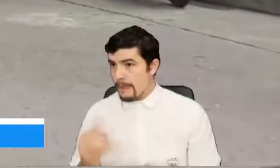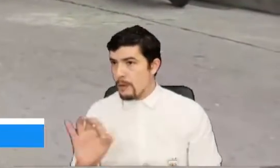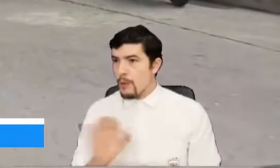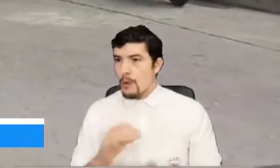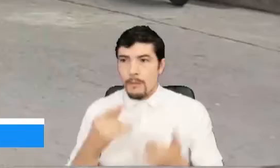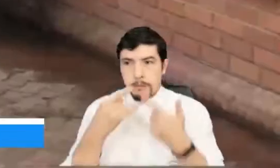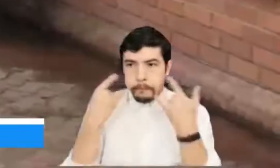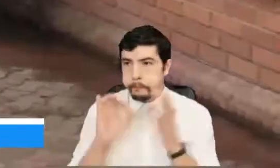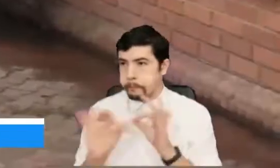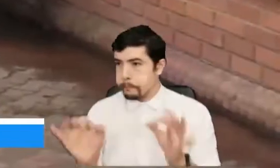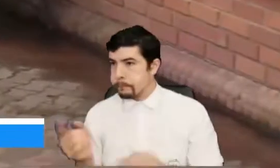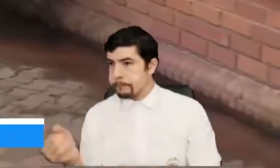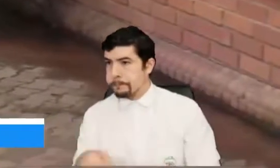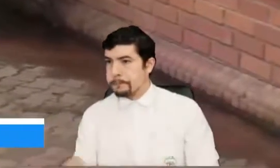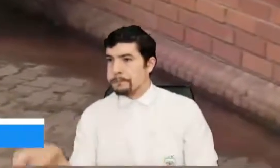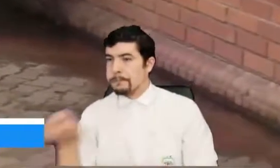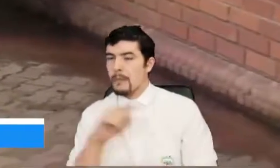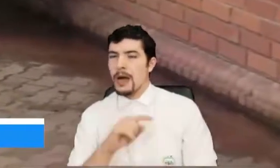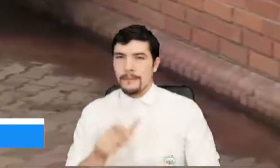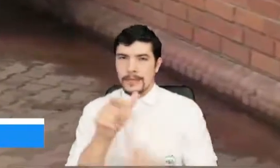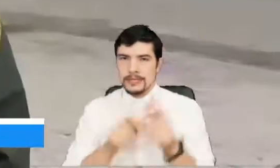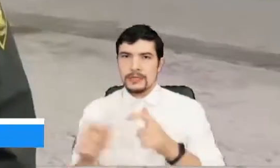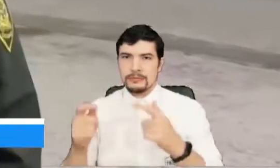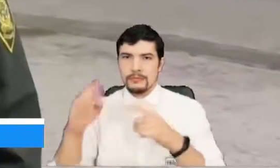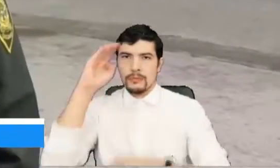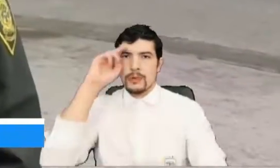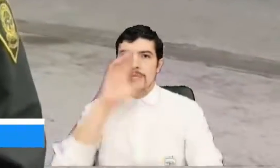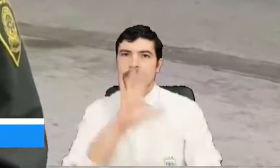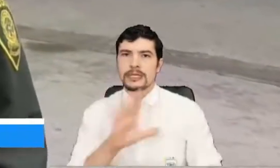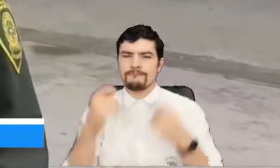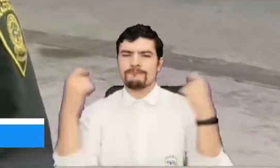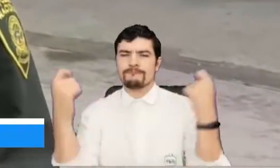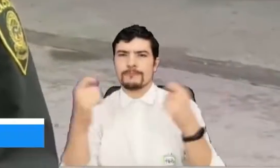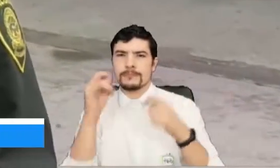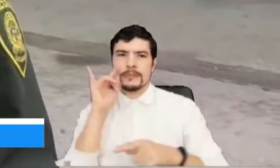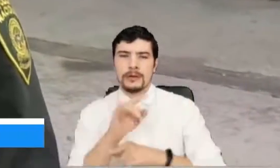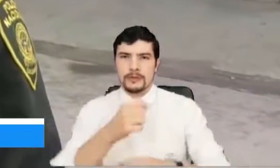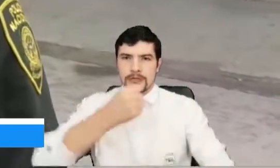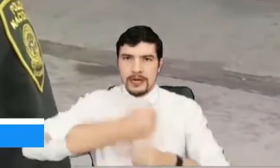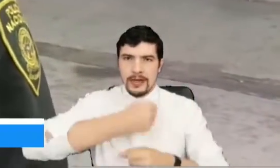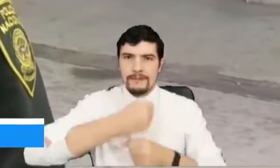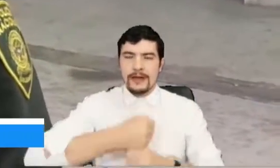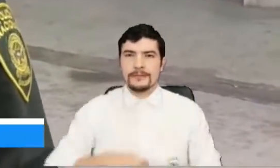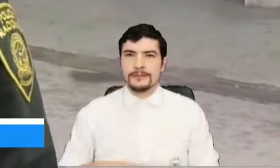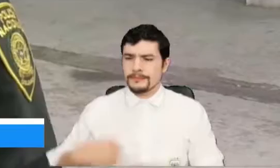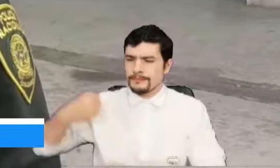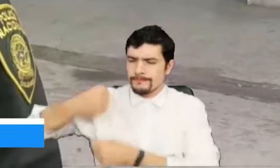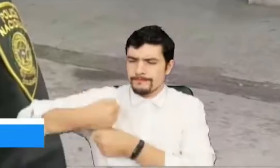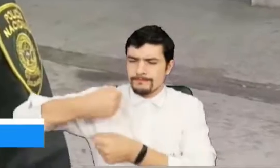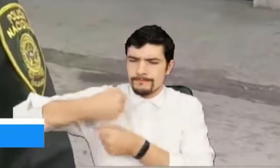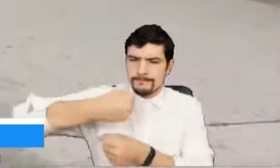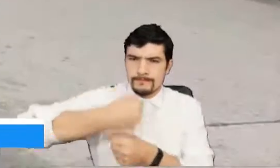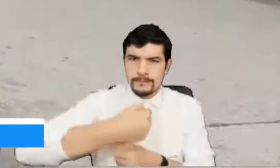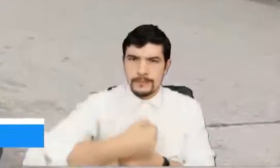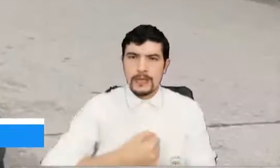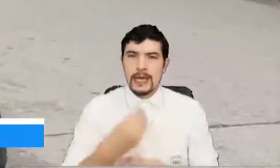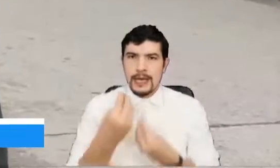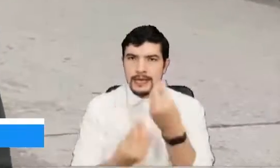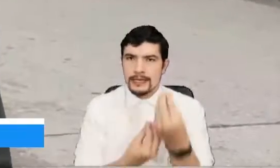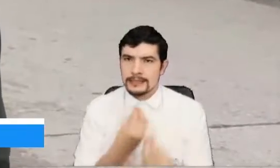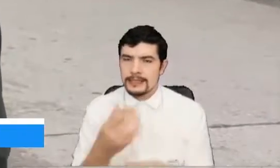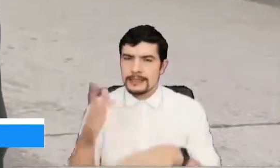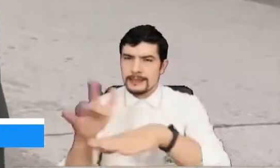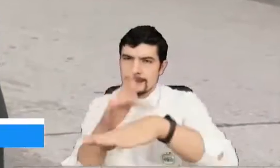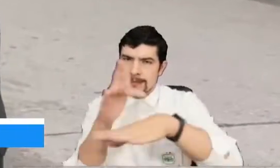bioseguridad y violando la norma de pico y cédula. Es un trabajo que hemos venido haciendo y es un trabajo de conciencia social. Que cada